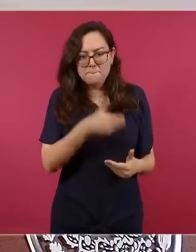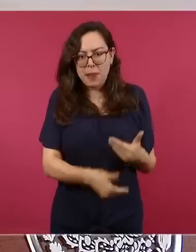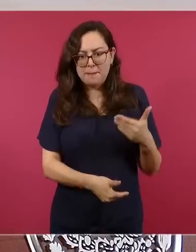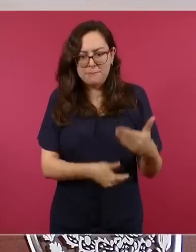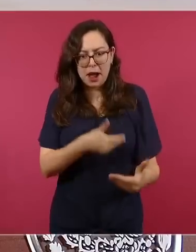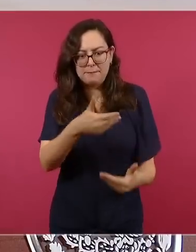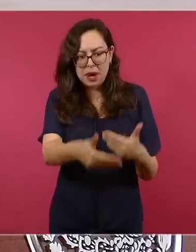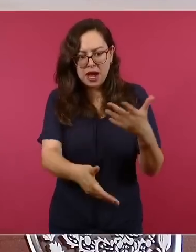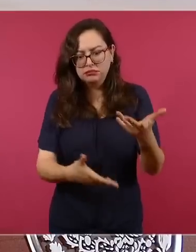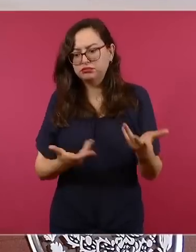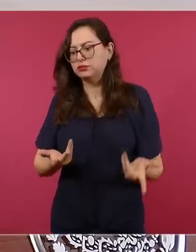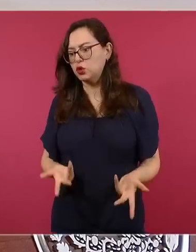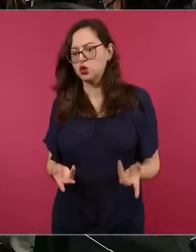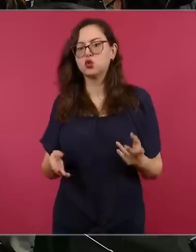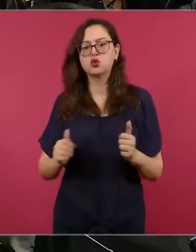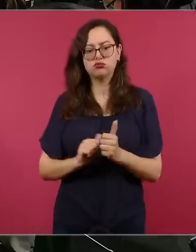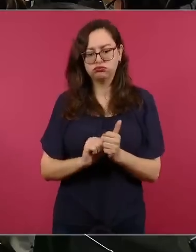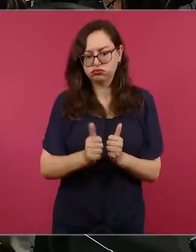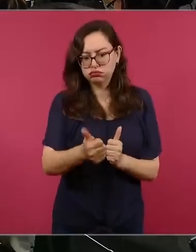tenemos el compromiso